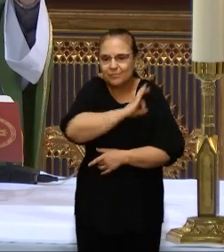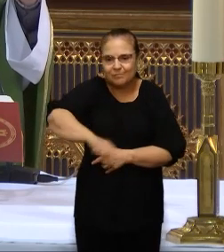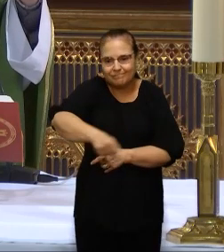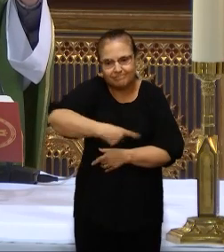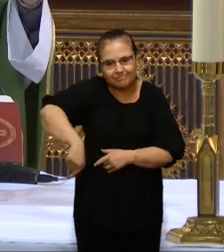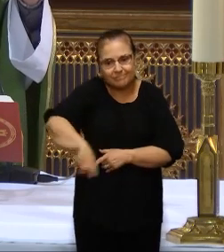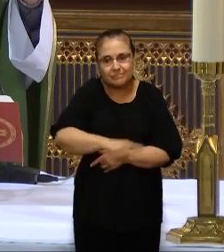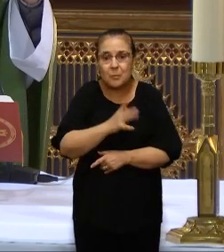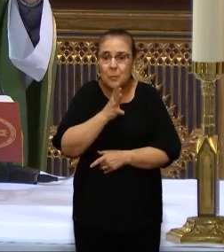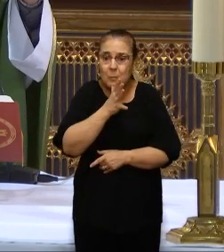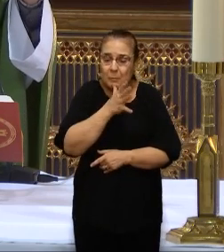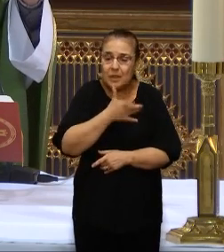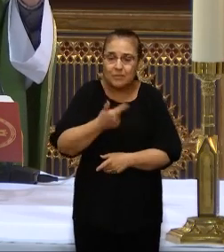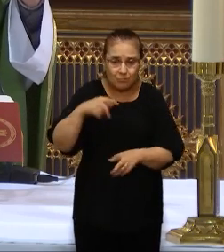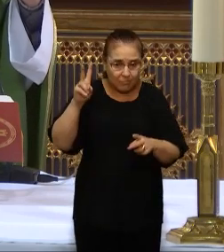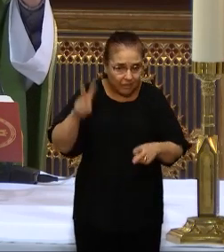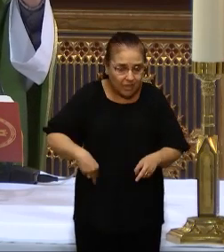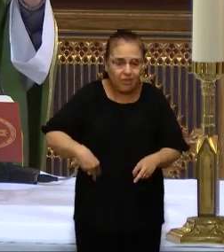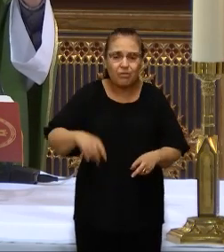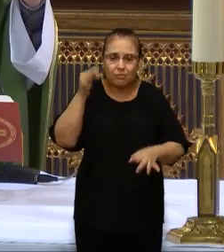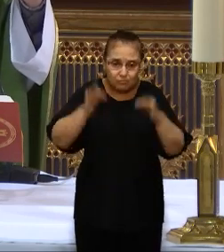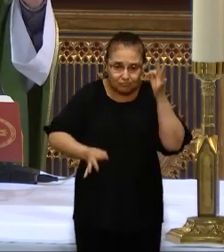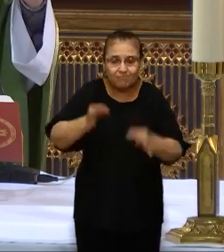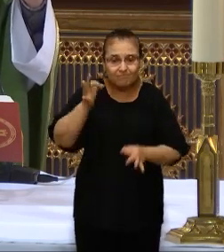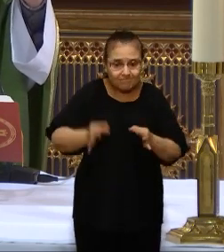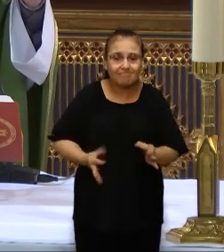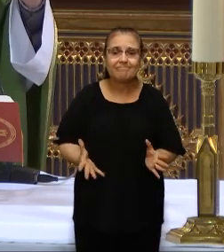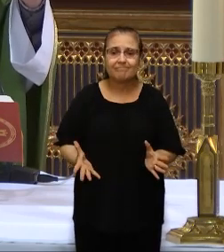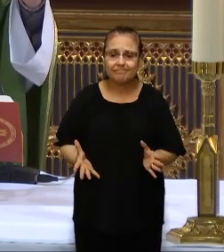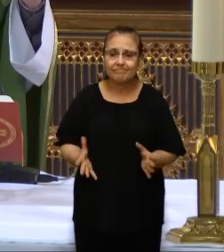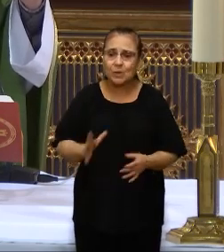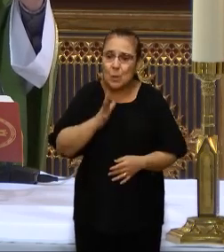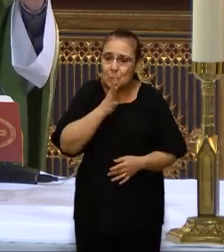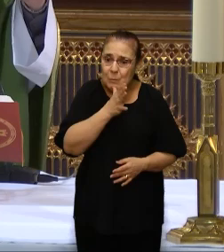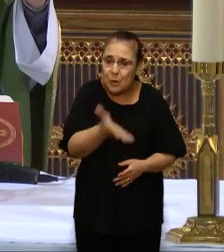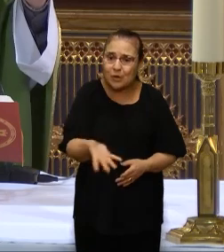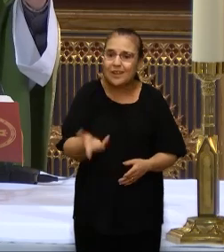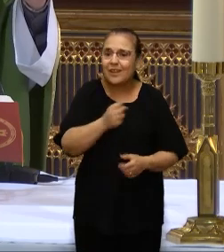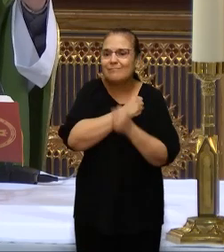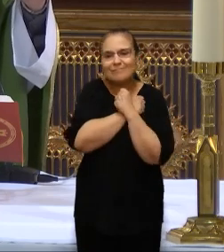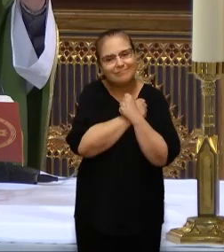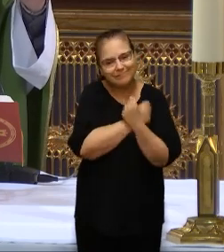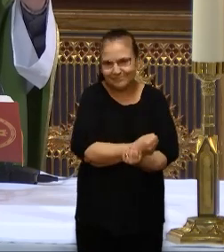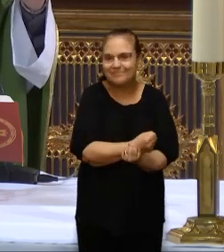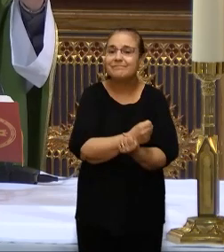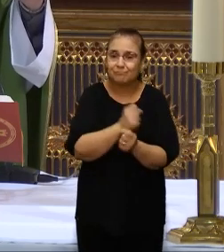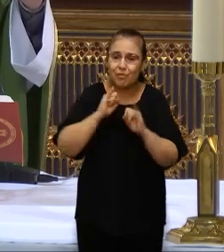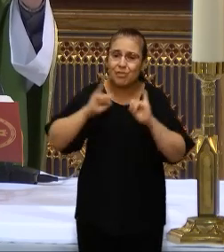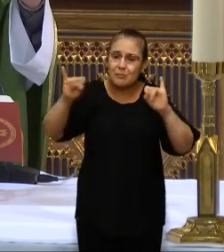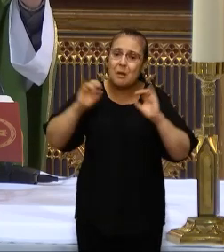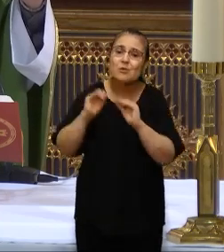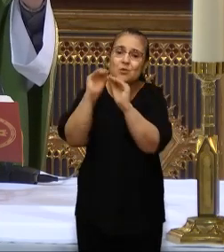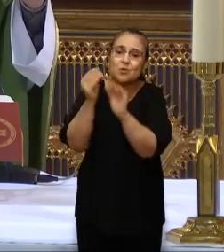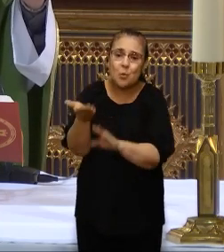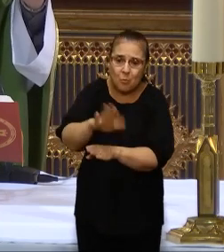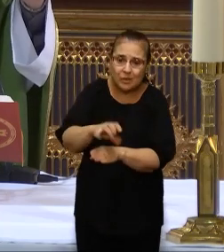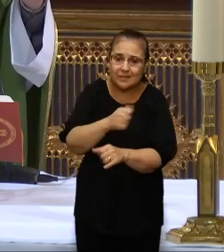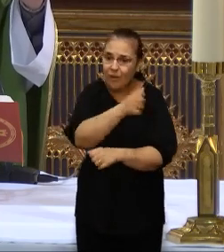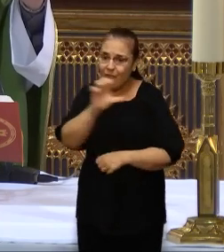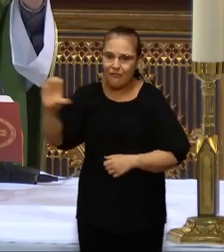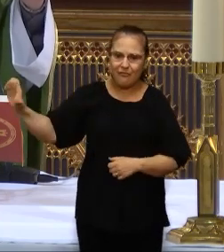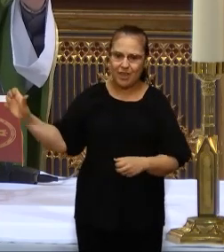nuestro. En verdad es justo, porque con amor celebramos su muerte, con fe